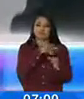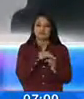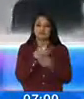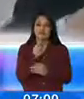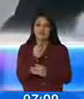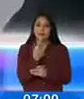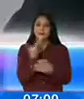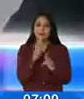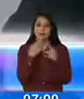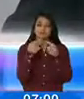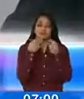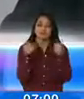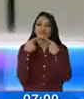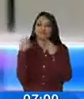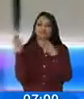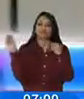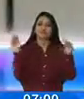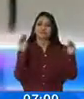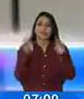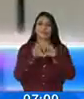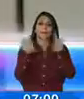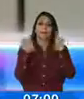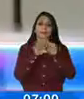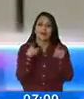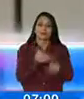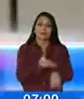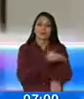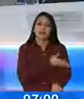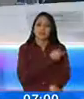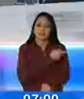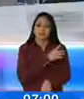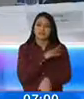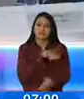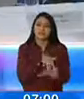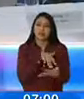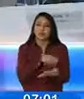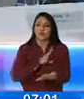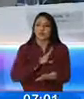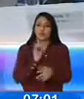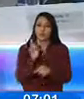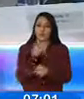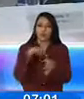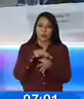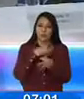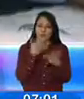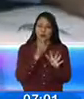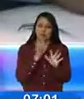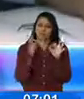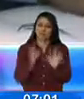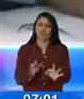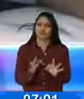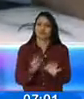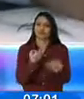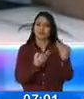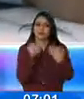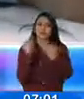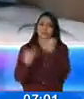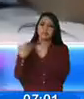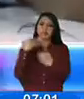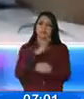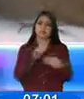remitieron comunicaciones a las empresas que hicieron este estudio técnico en la primera vuelta para que haya una explicación de